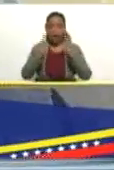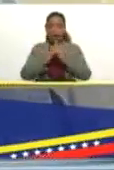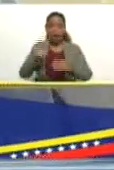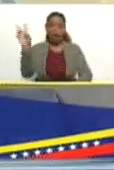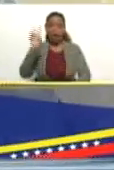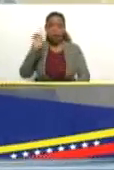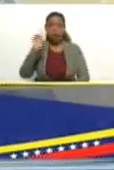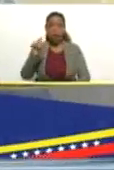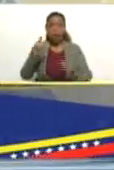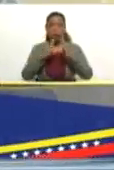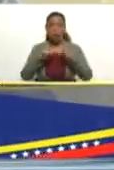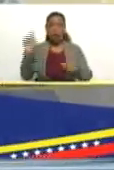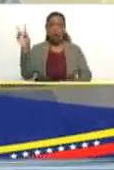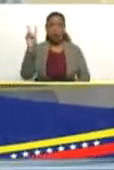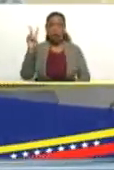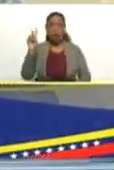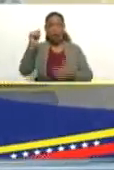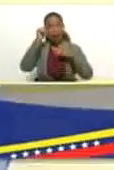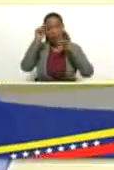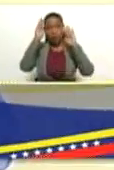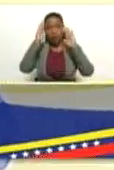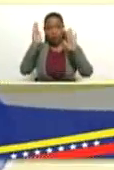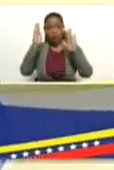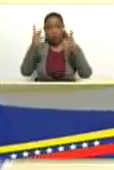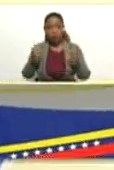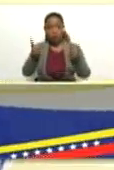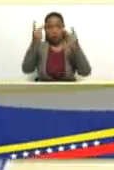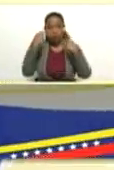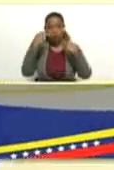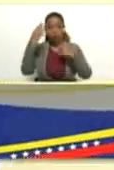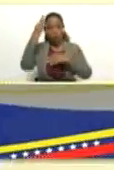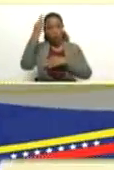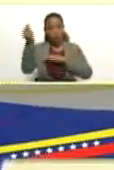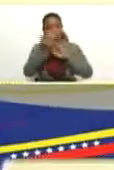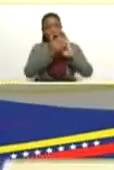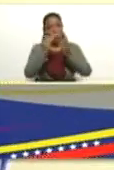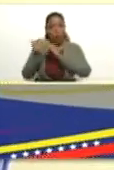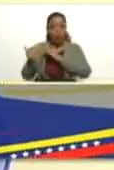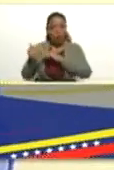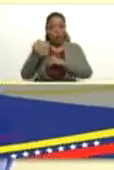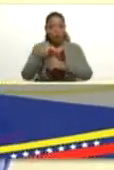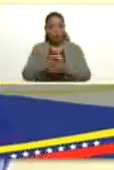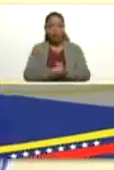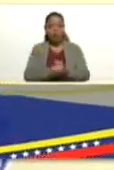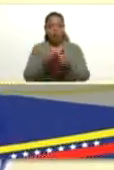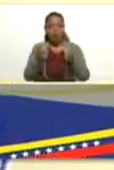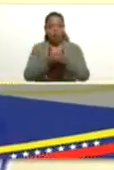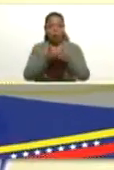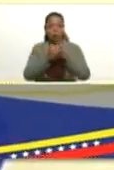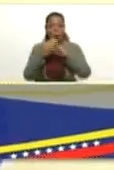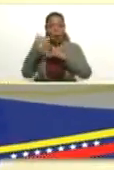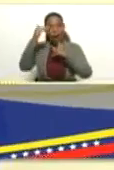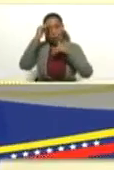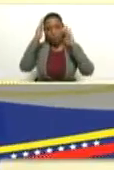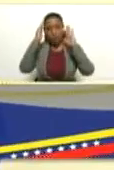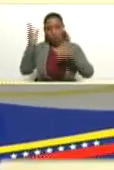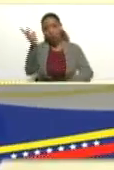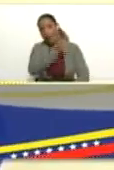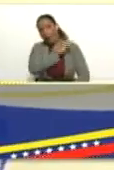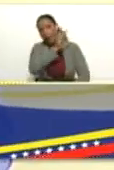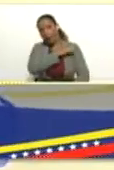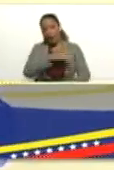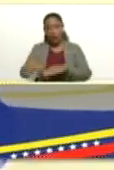en todo el país. Atención, oído a los consejos comunales, a las comunas. Atención, oído a los jefes de